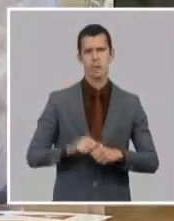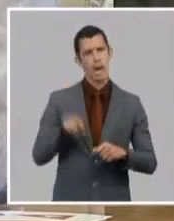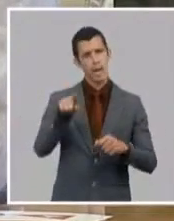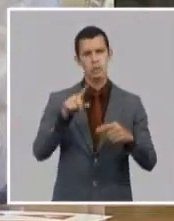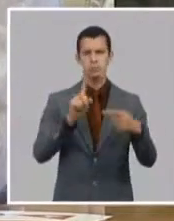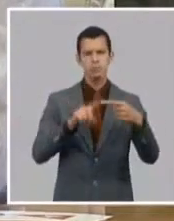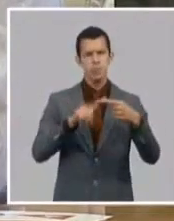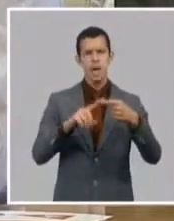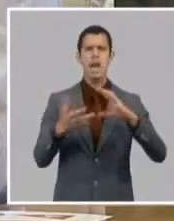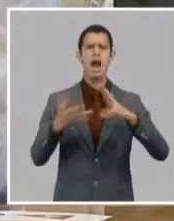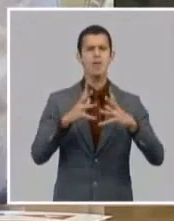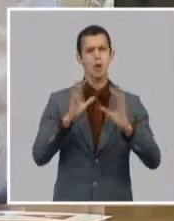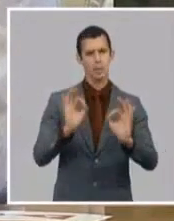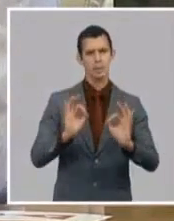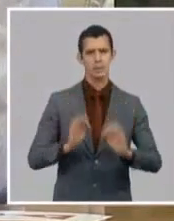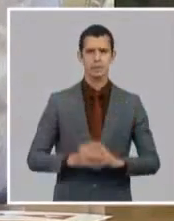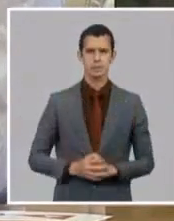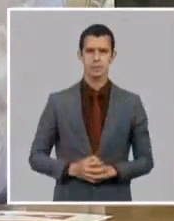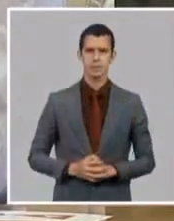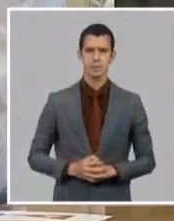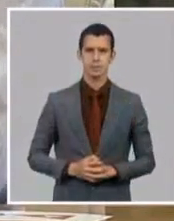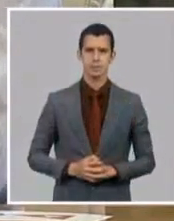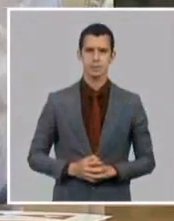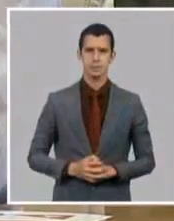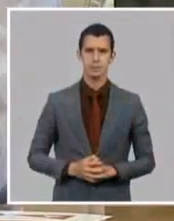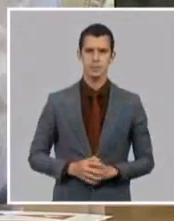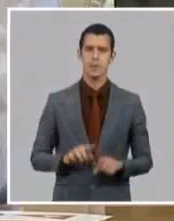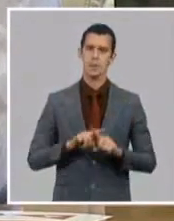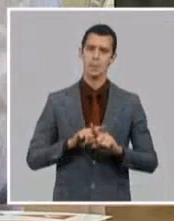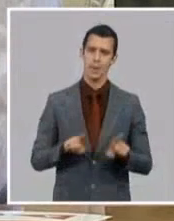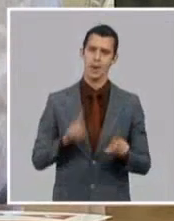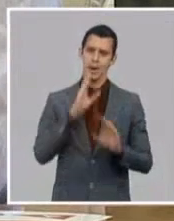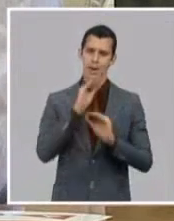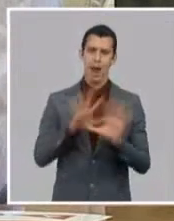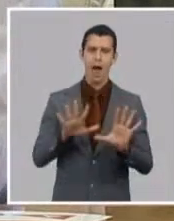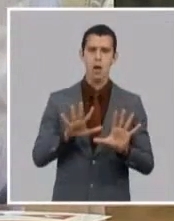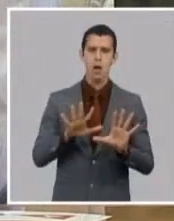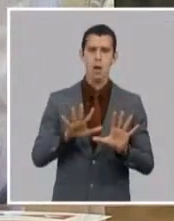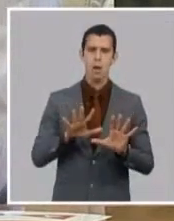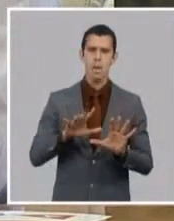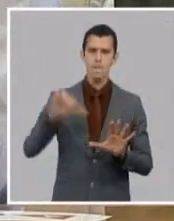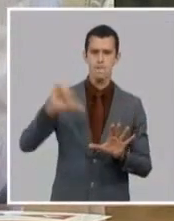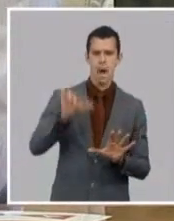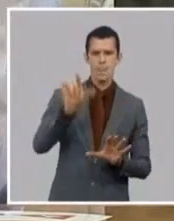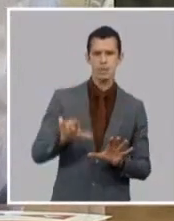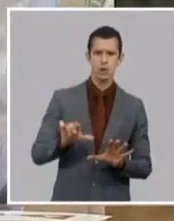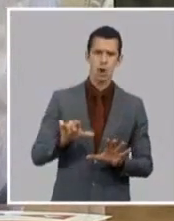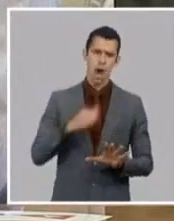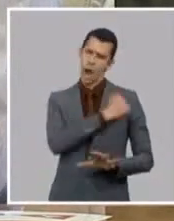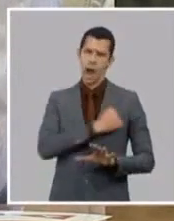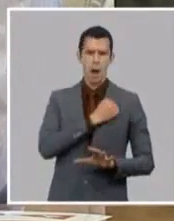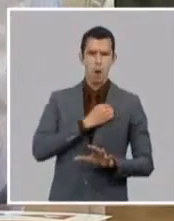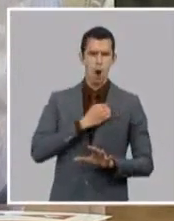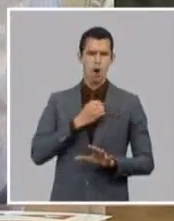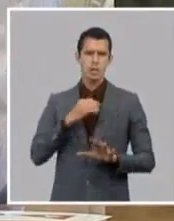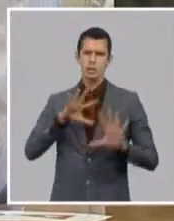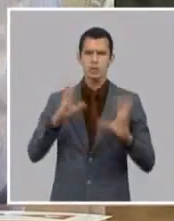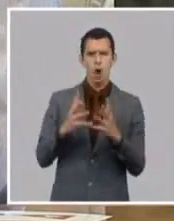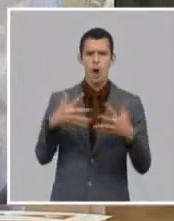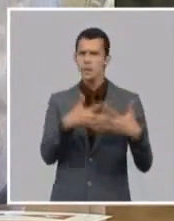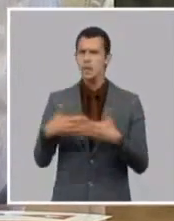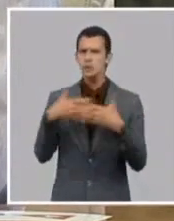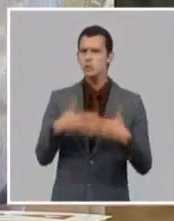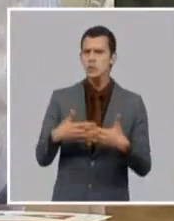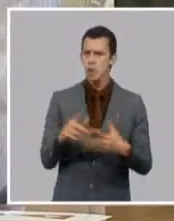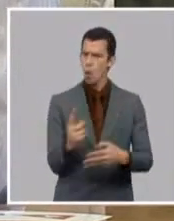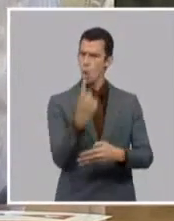ciudadanos cubanos, que han estado involucrados, lamentablemente, en estas cosas. Algunos que